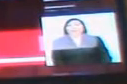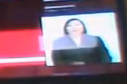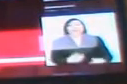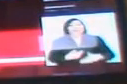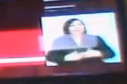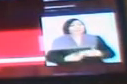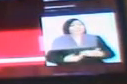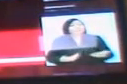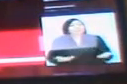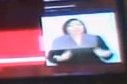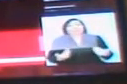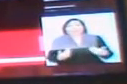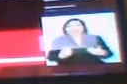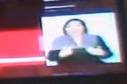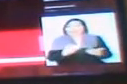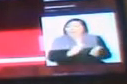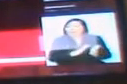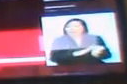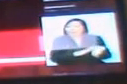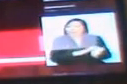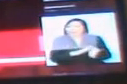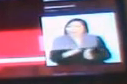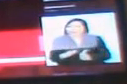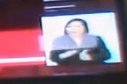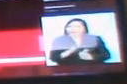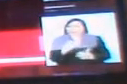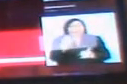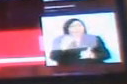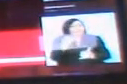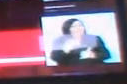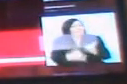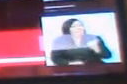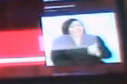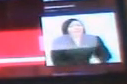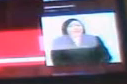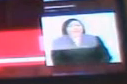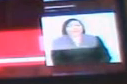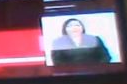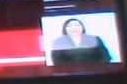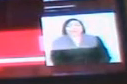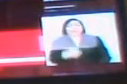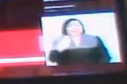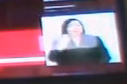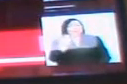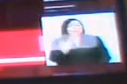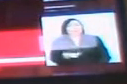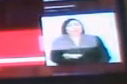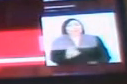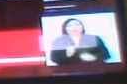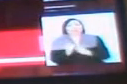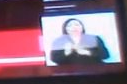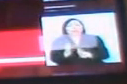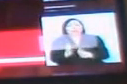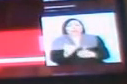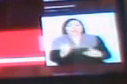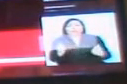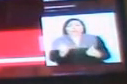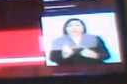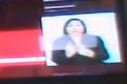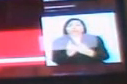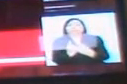sucedido debe marcar el punto final de una política de odio y